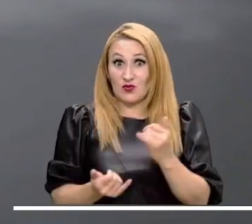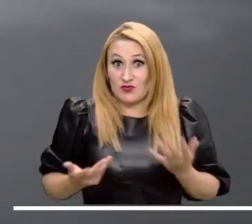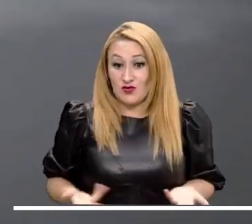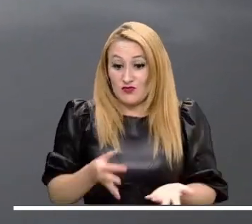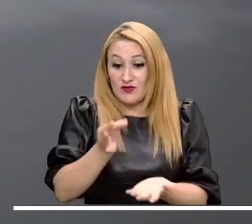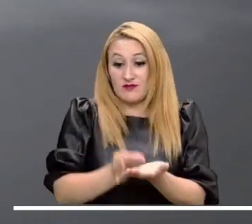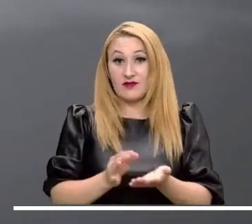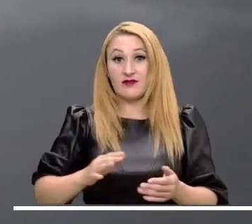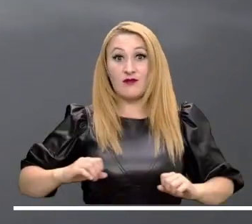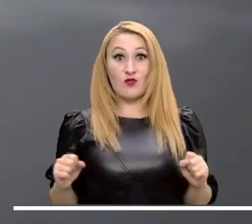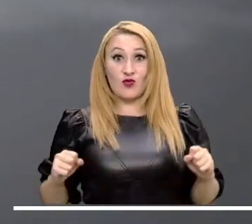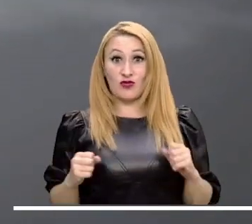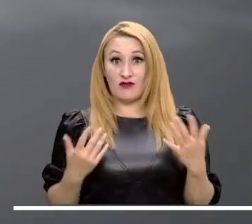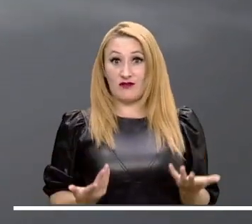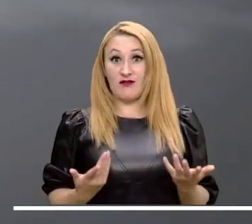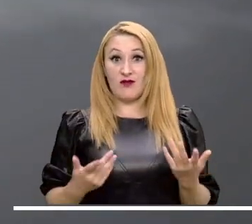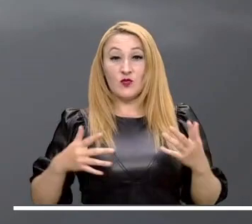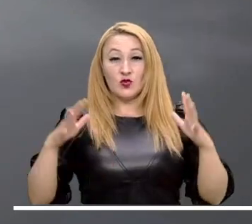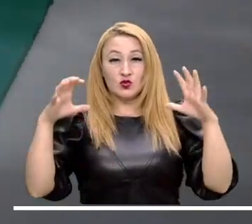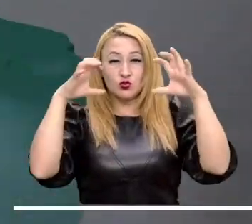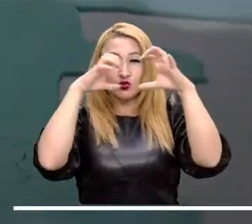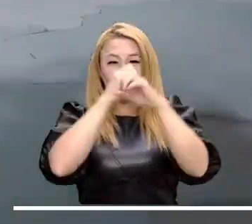menores.